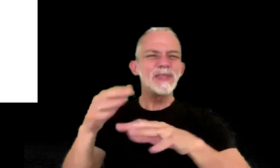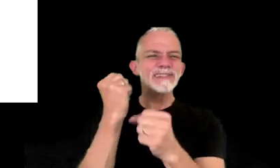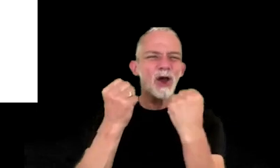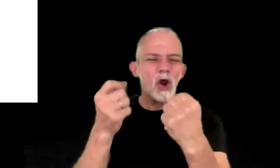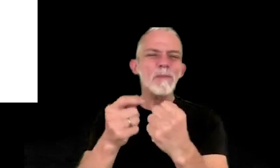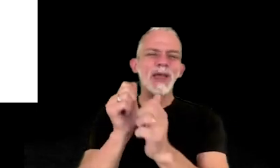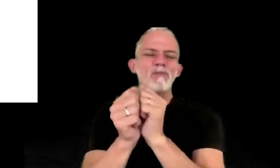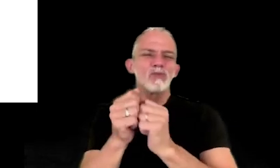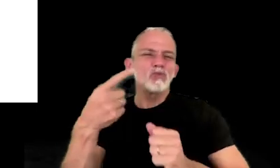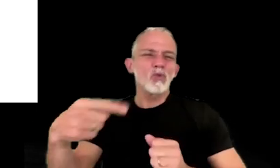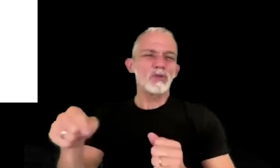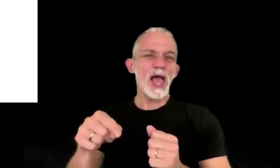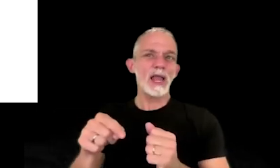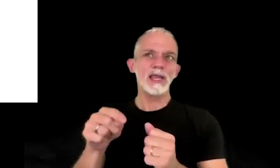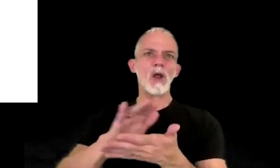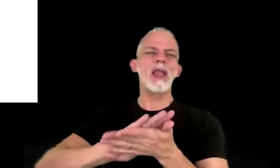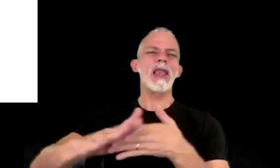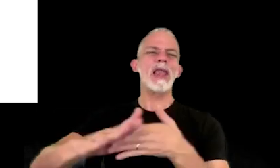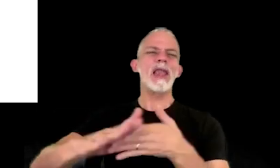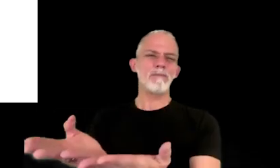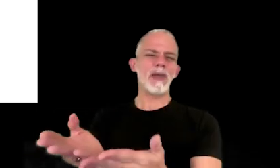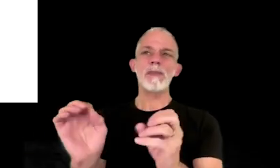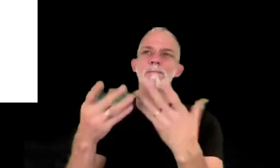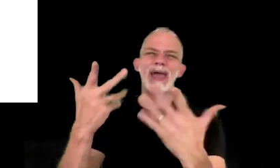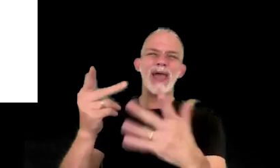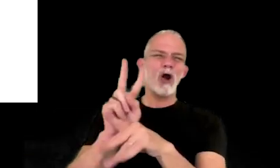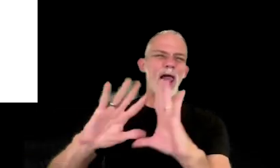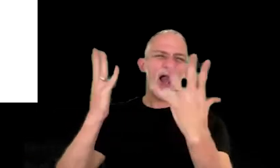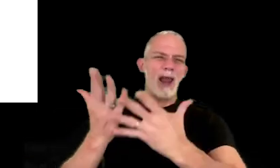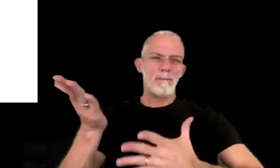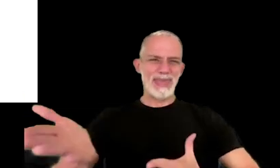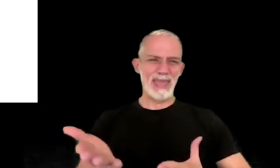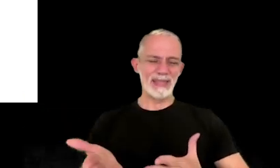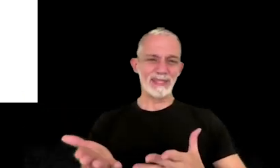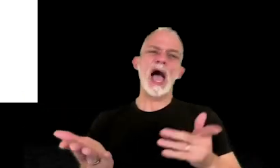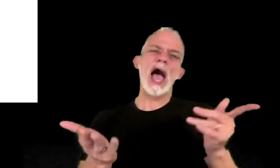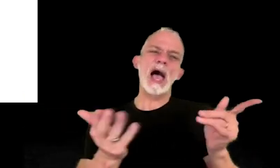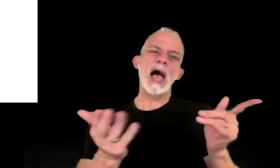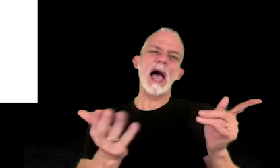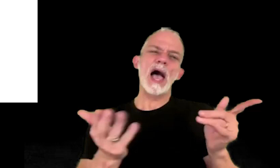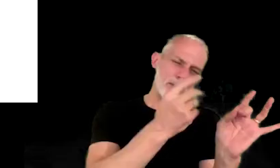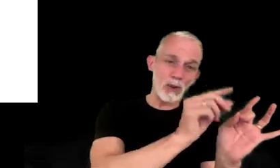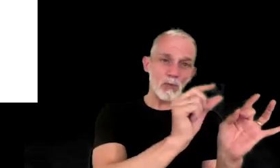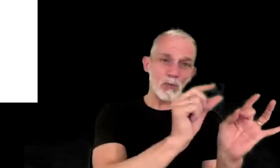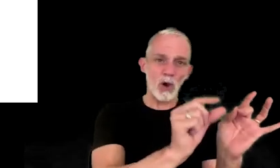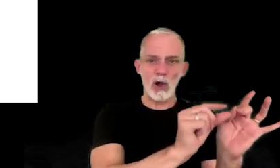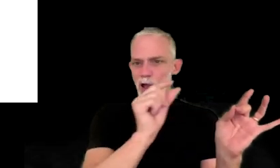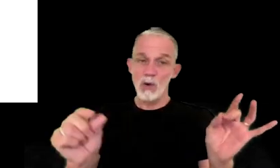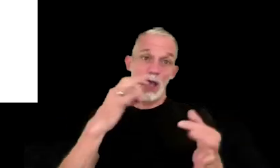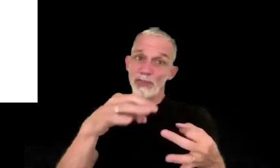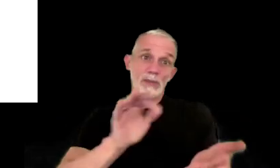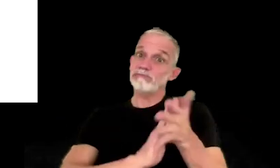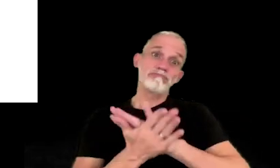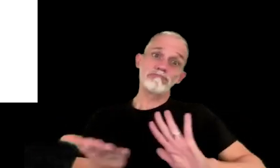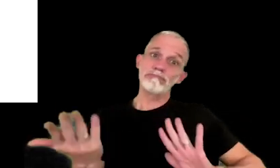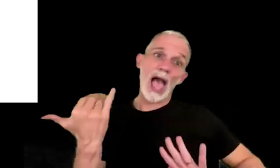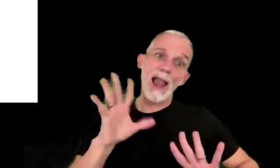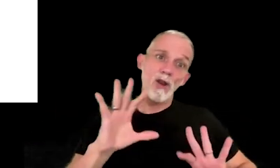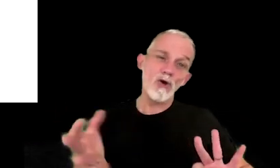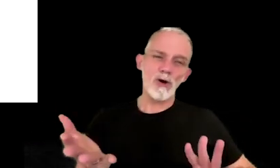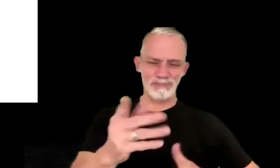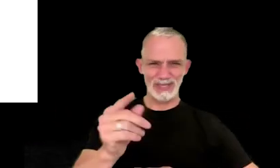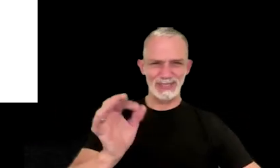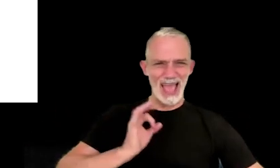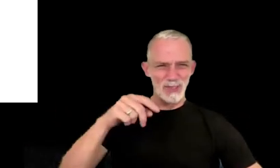industriales para mejorar el ambiente. Entonces, tenemos la primera figura que yo creo que este año y el año que